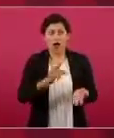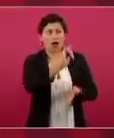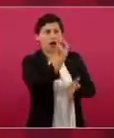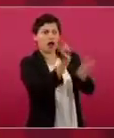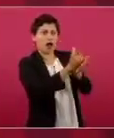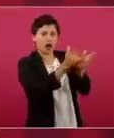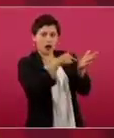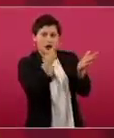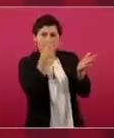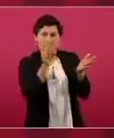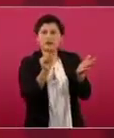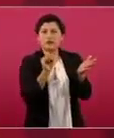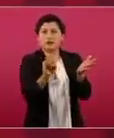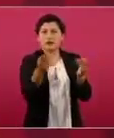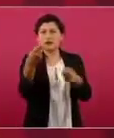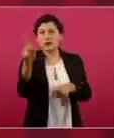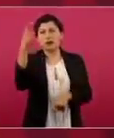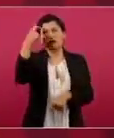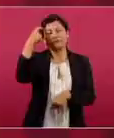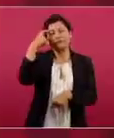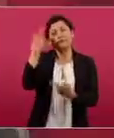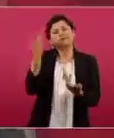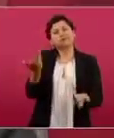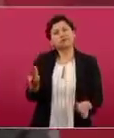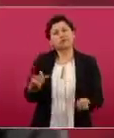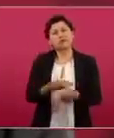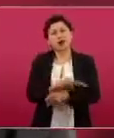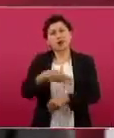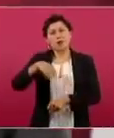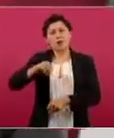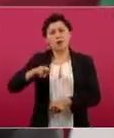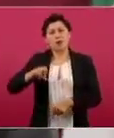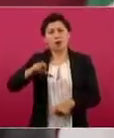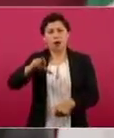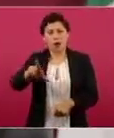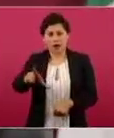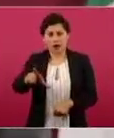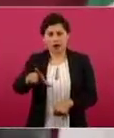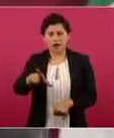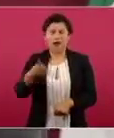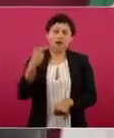pero no es moral, y la política es un imperativo ético.